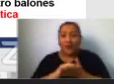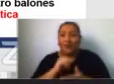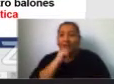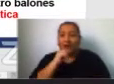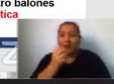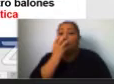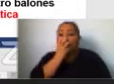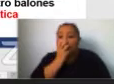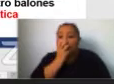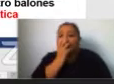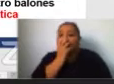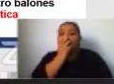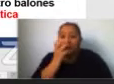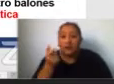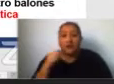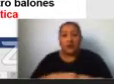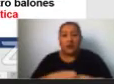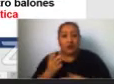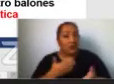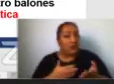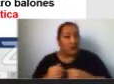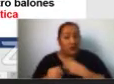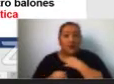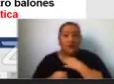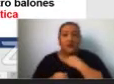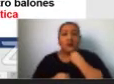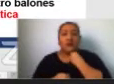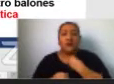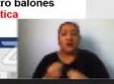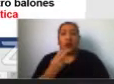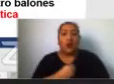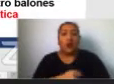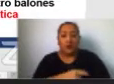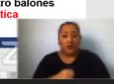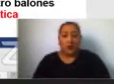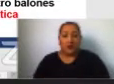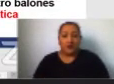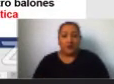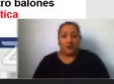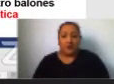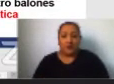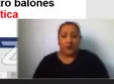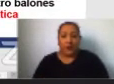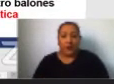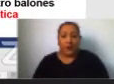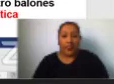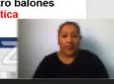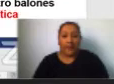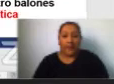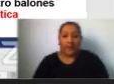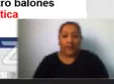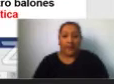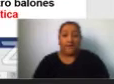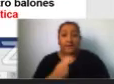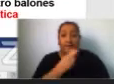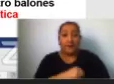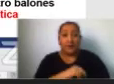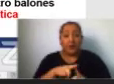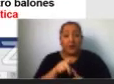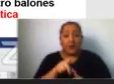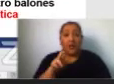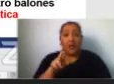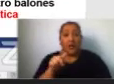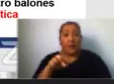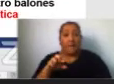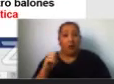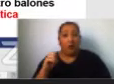oxígeno en el servicio de neonatología del Hospital 22 de Tarapoto. Hoy, el Hospital de Tarapoto cuenta con 3 plantas